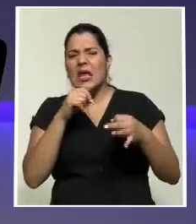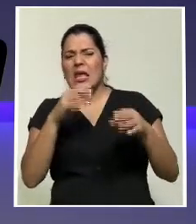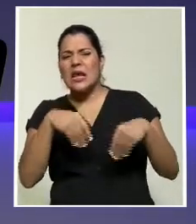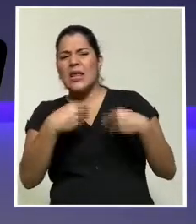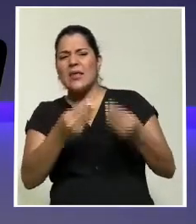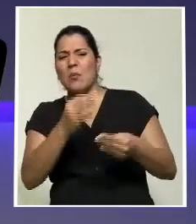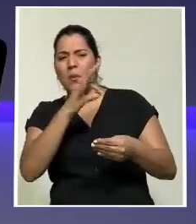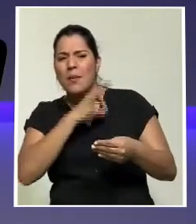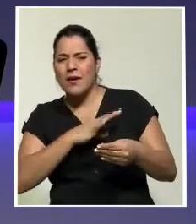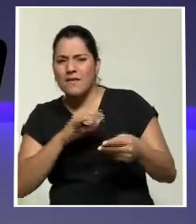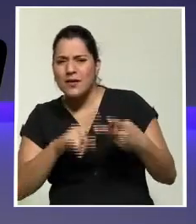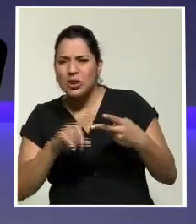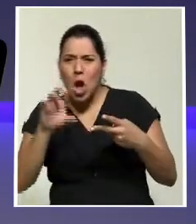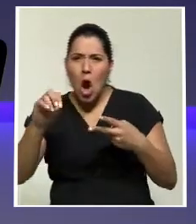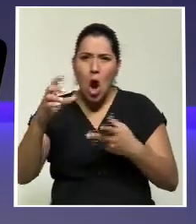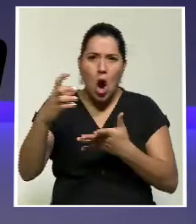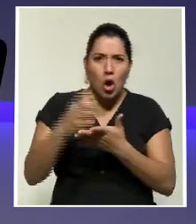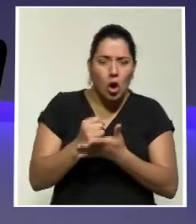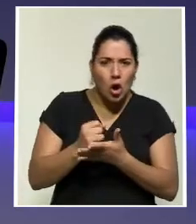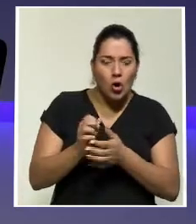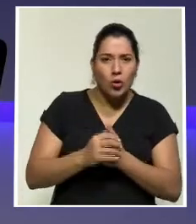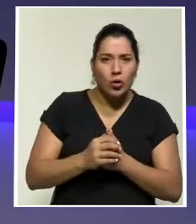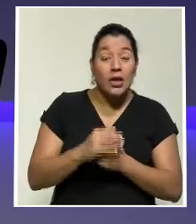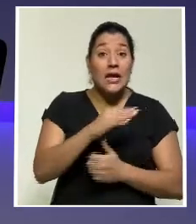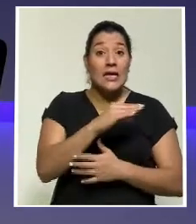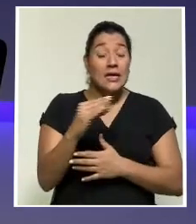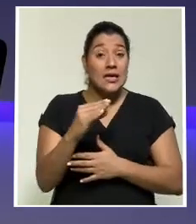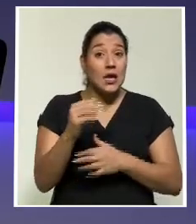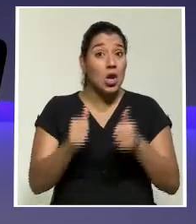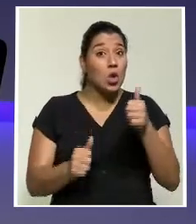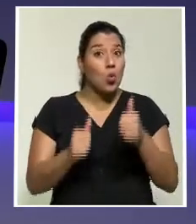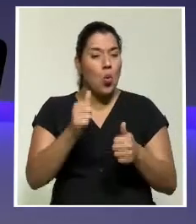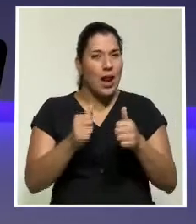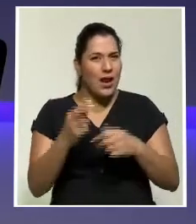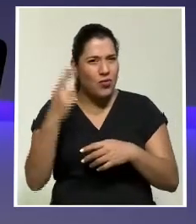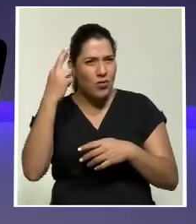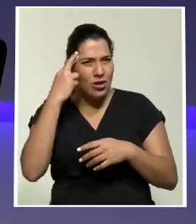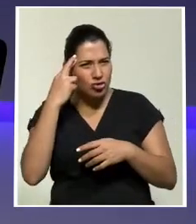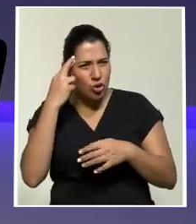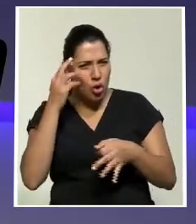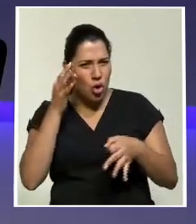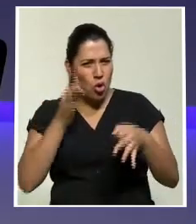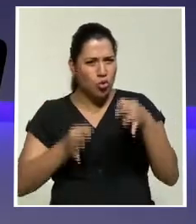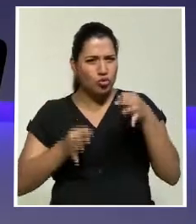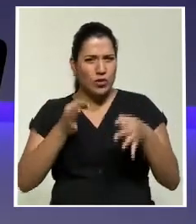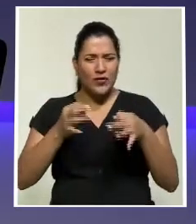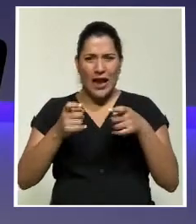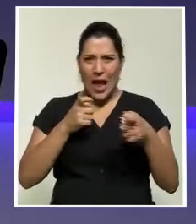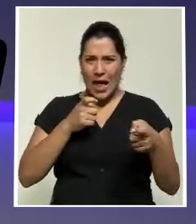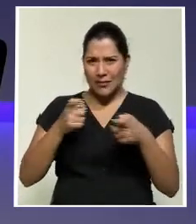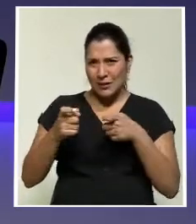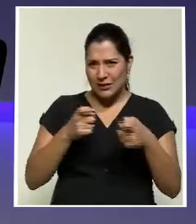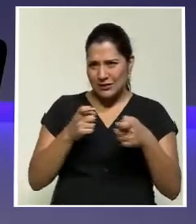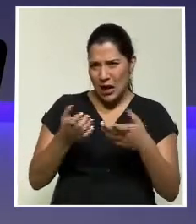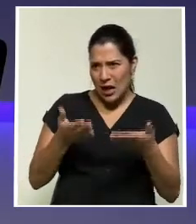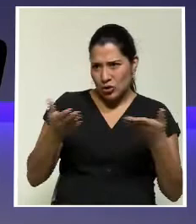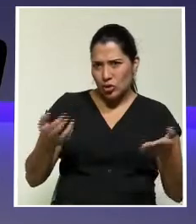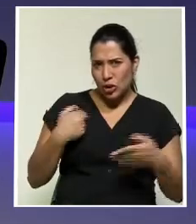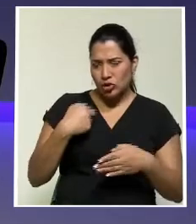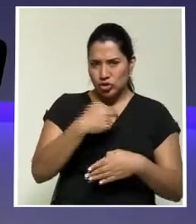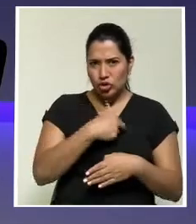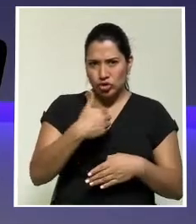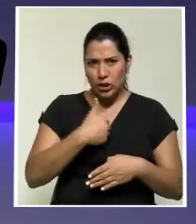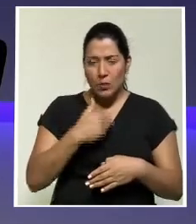tal carga y qué razones justifican administrar los bienes que tenemos, como los alimentos, por ejemplo, o